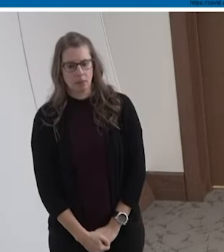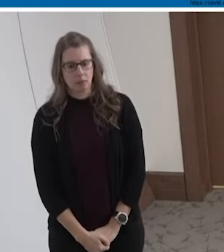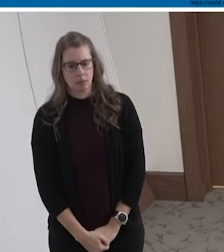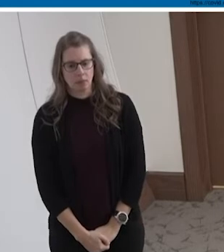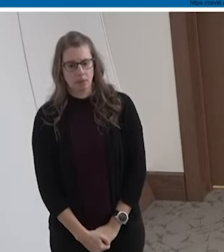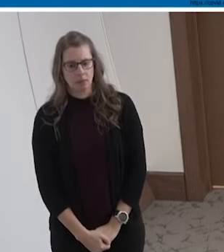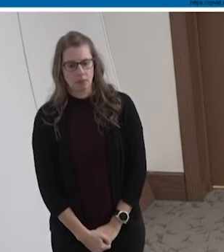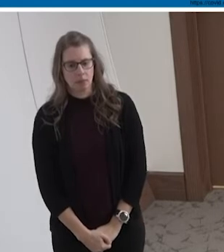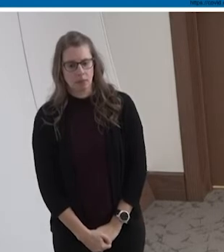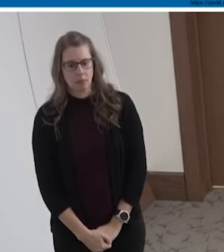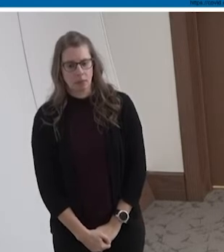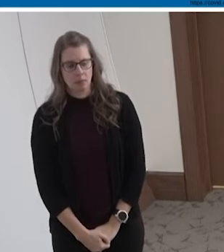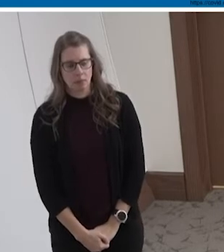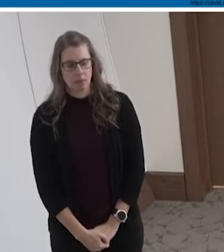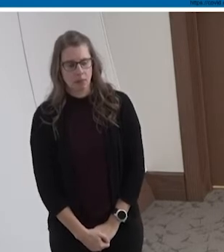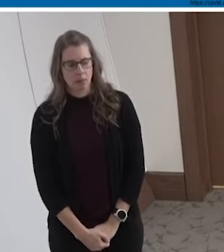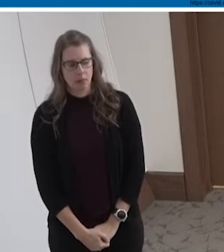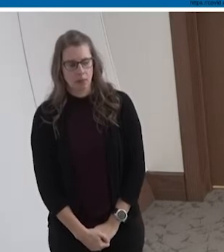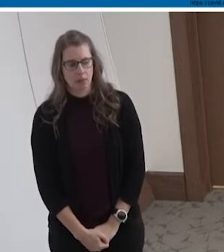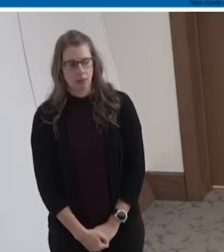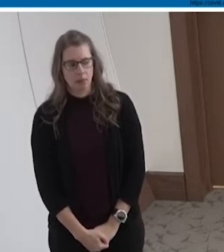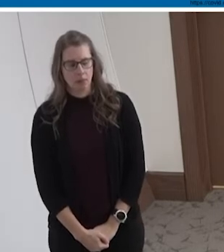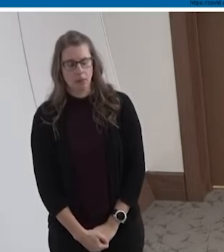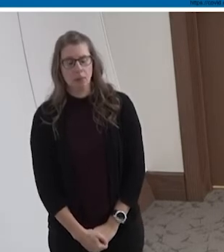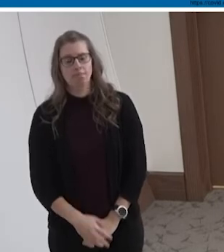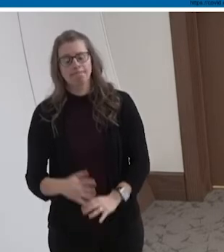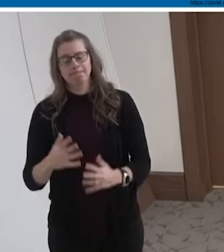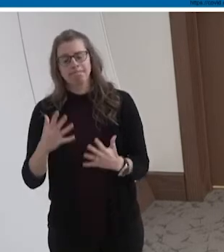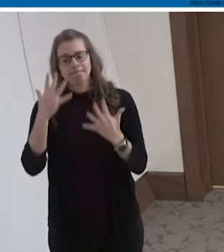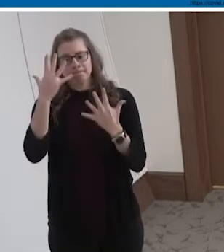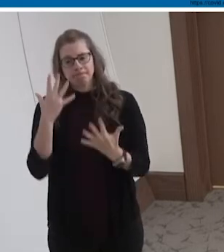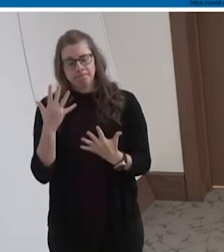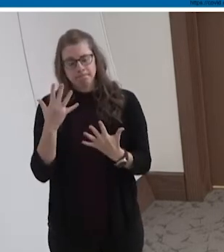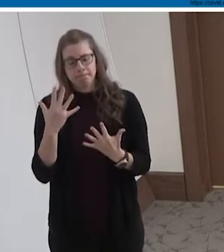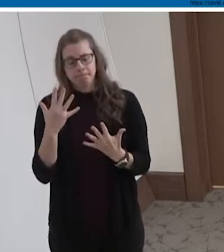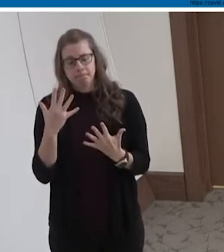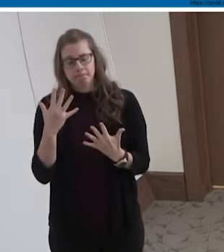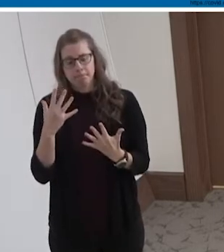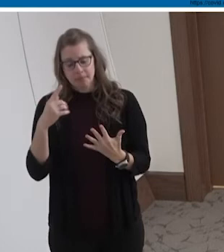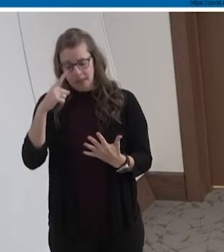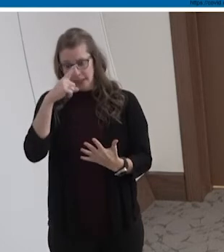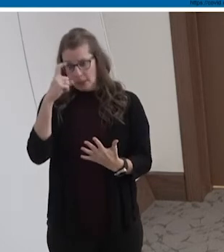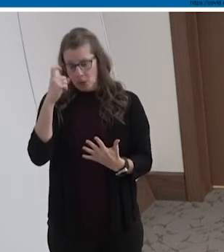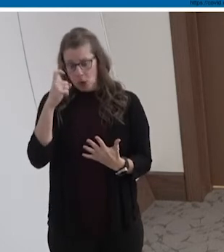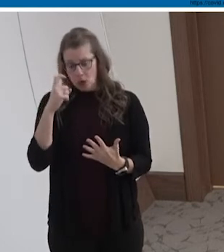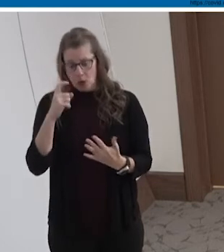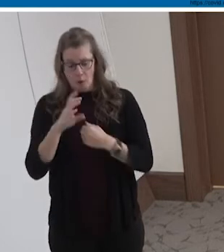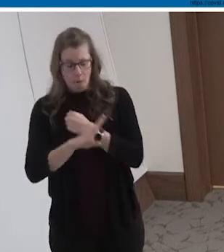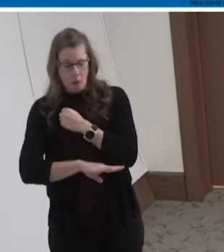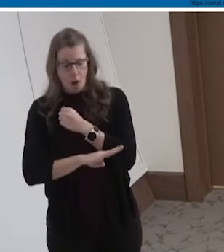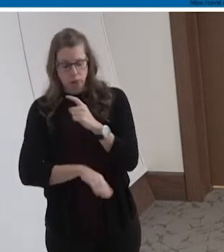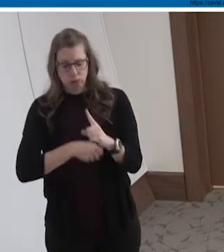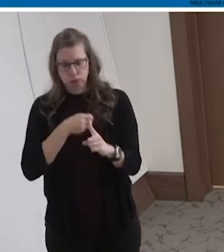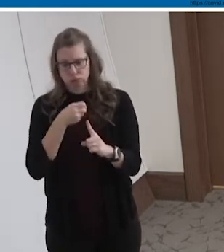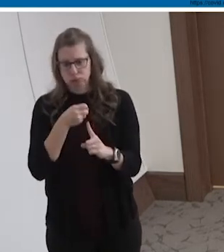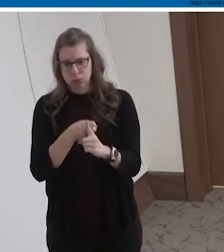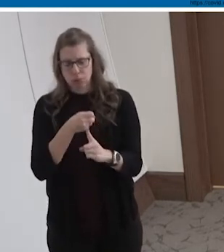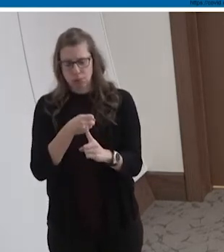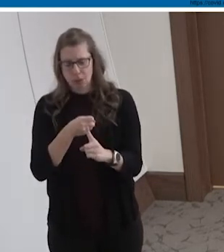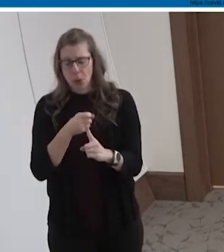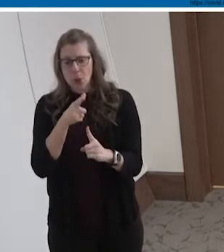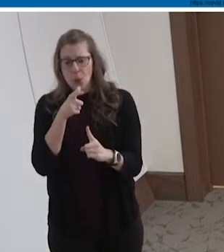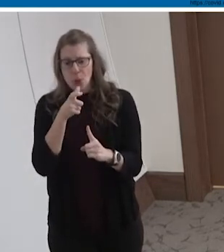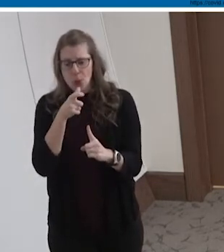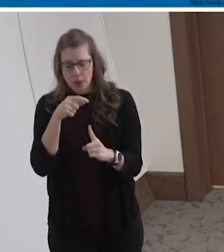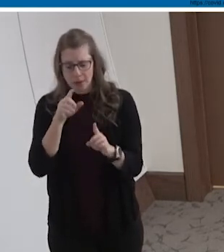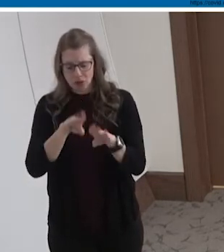estaban infectando con el COVID-19. Unfortunately, this summer and fall, the highest rates of infection have